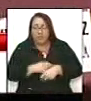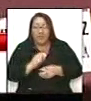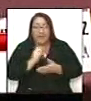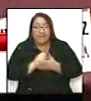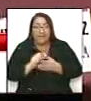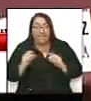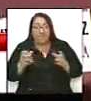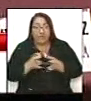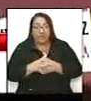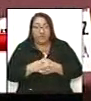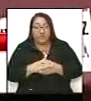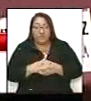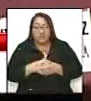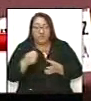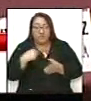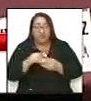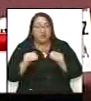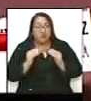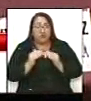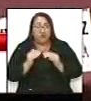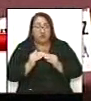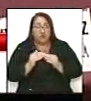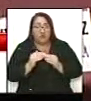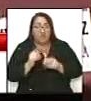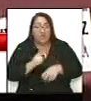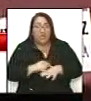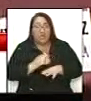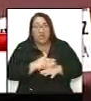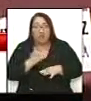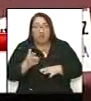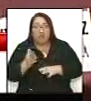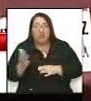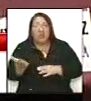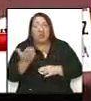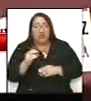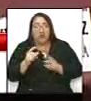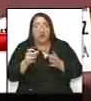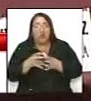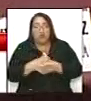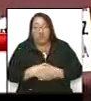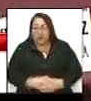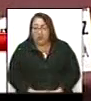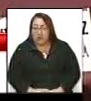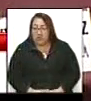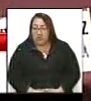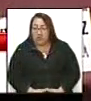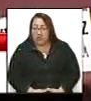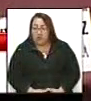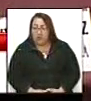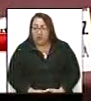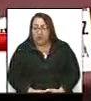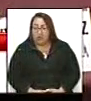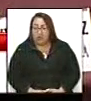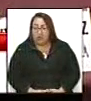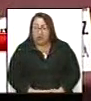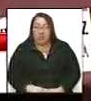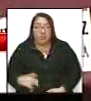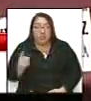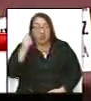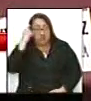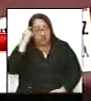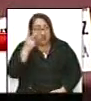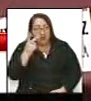del partido político tiene que ser el mismo del periodo de requerimiento de la militancia. Y no pensando en el 21, que de repente ahí